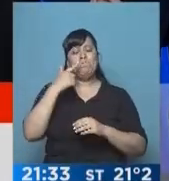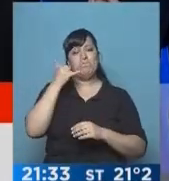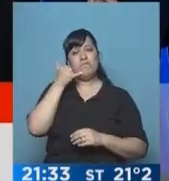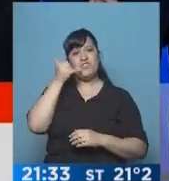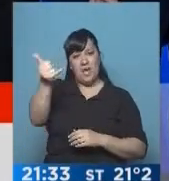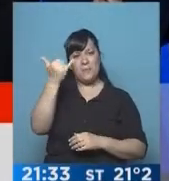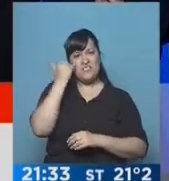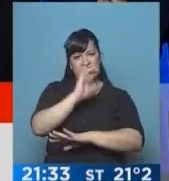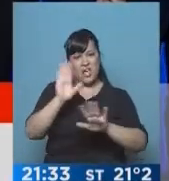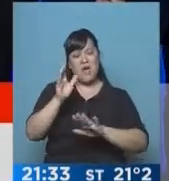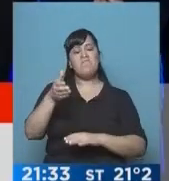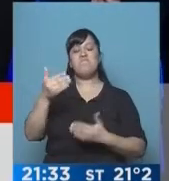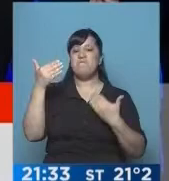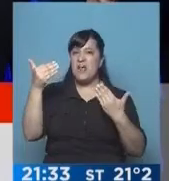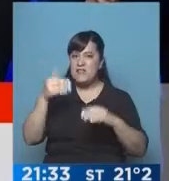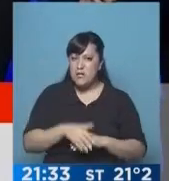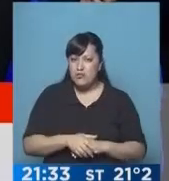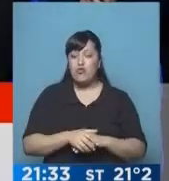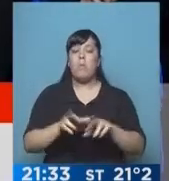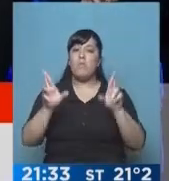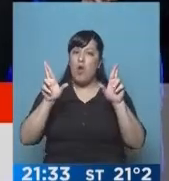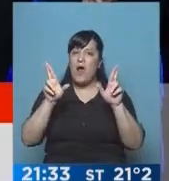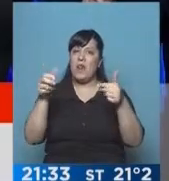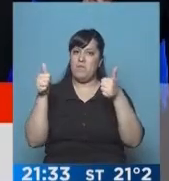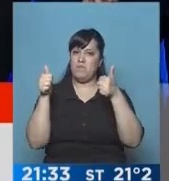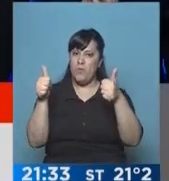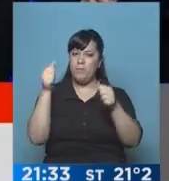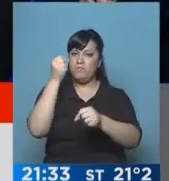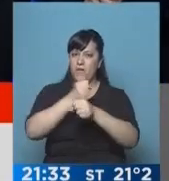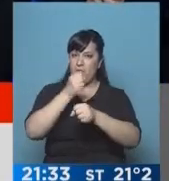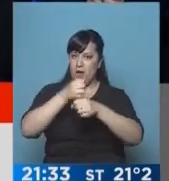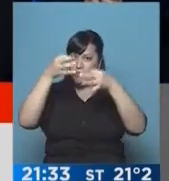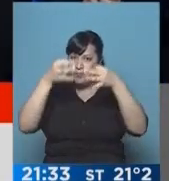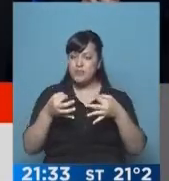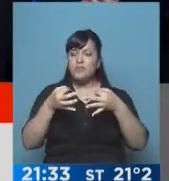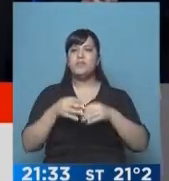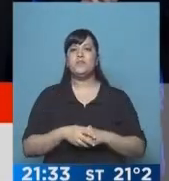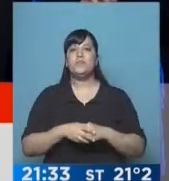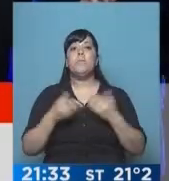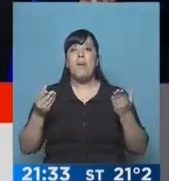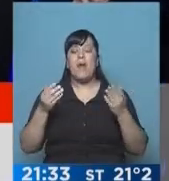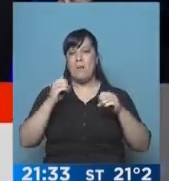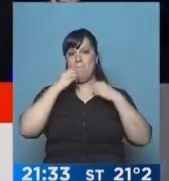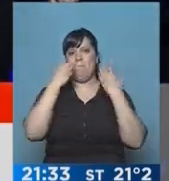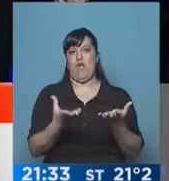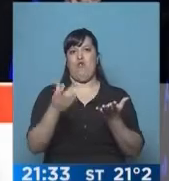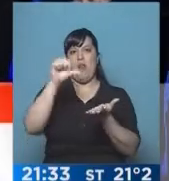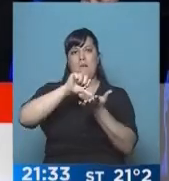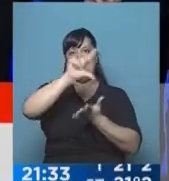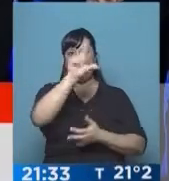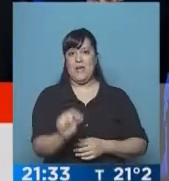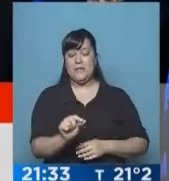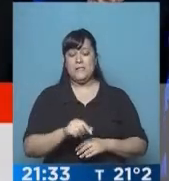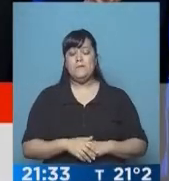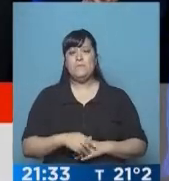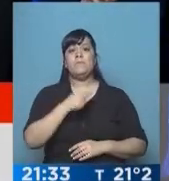telefónicamente, deseándole éxito por el bien de nuestro país.